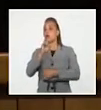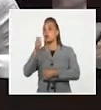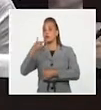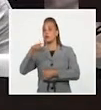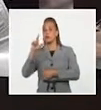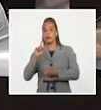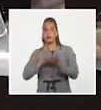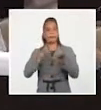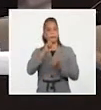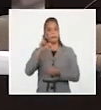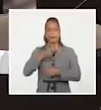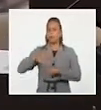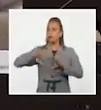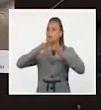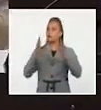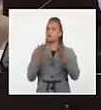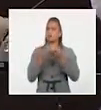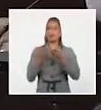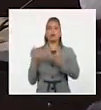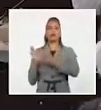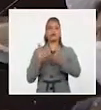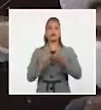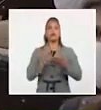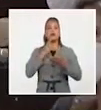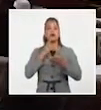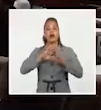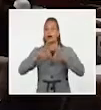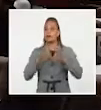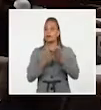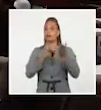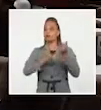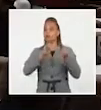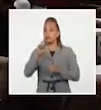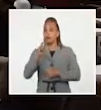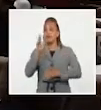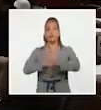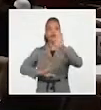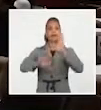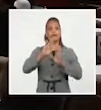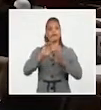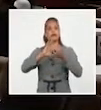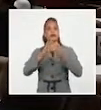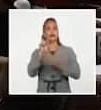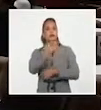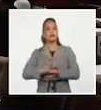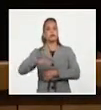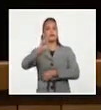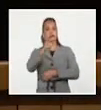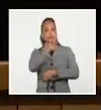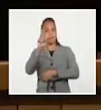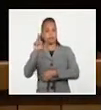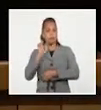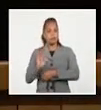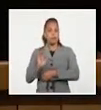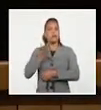con protegerse del bloqueo, el bloqueo que cada vez es mayor, pero que Cuba ha sabido y la población cubana